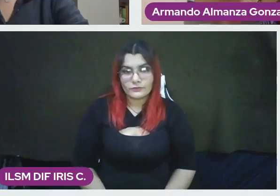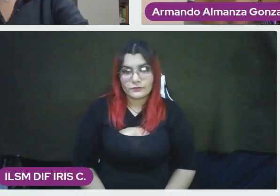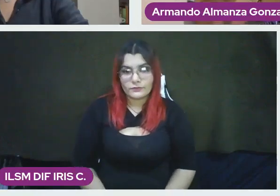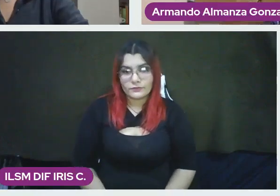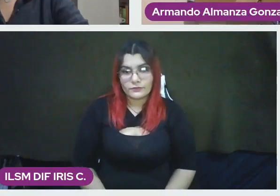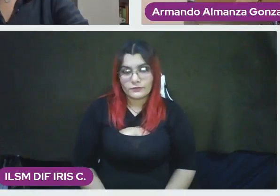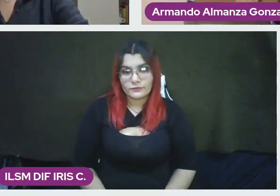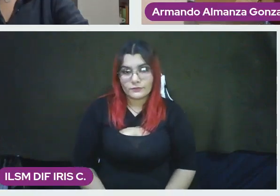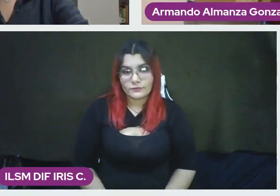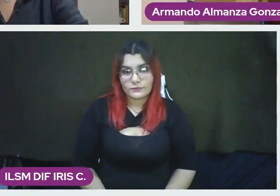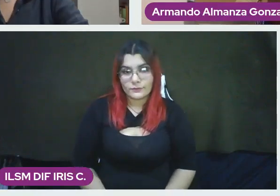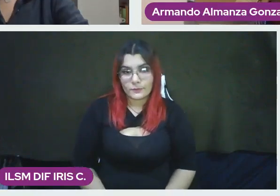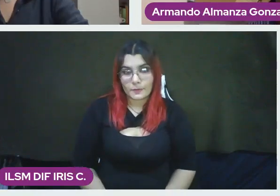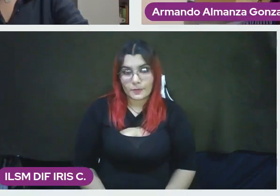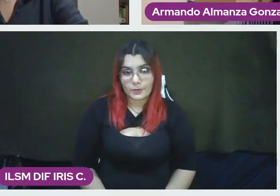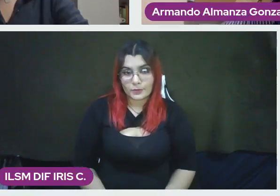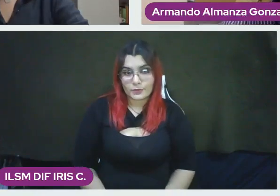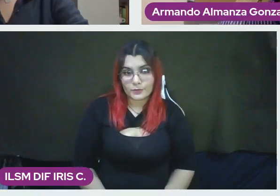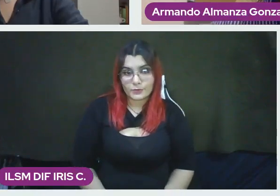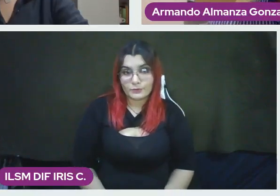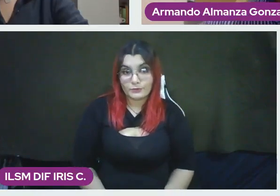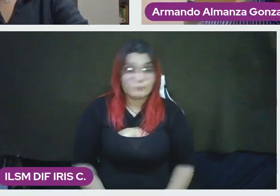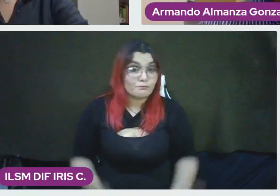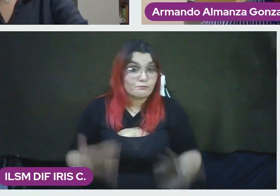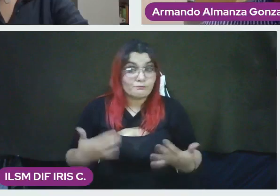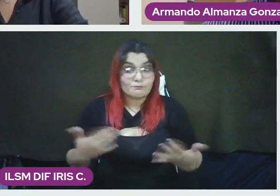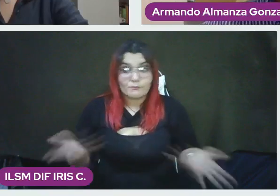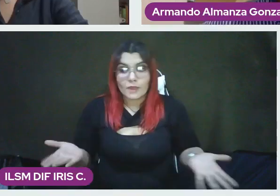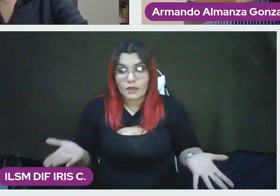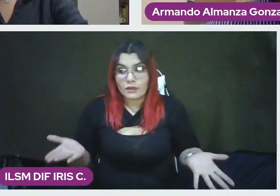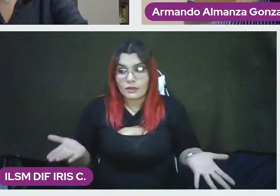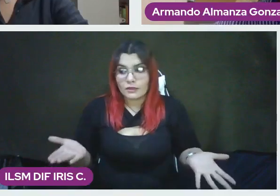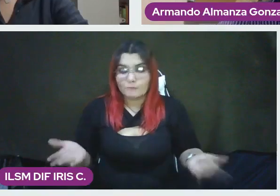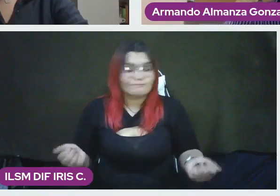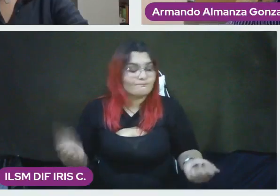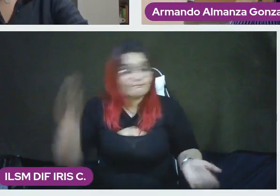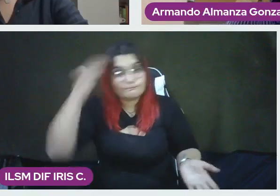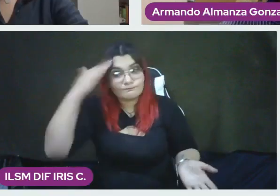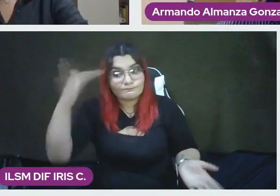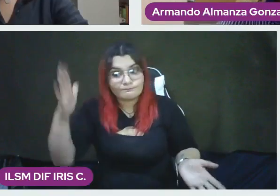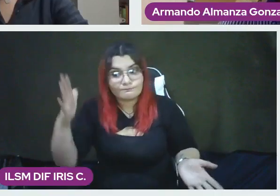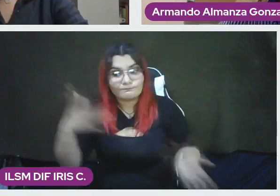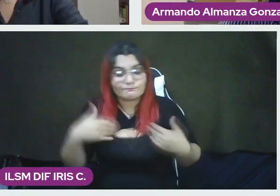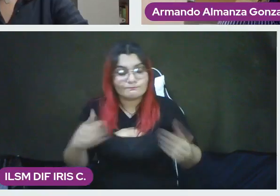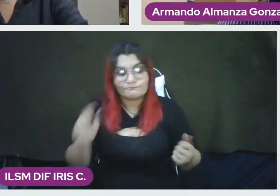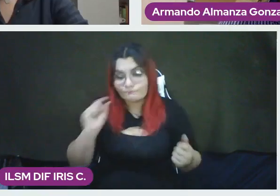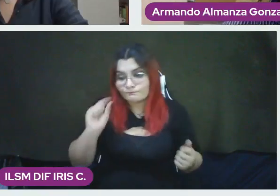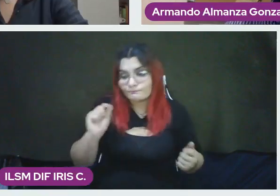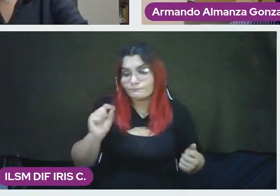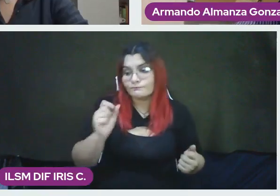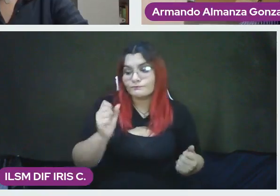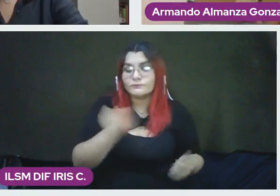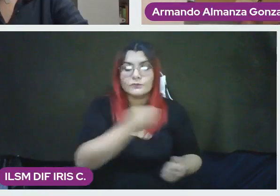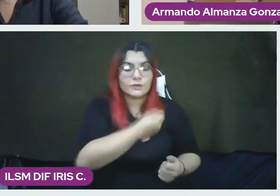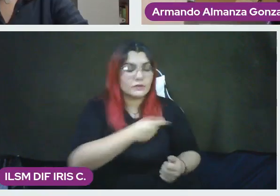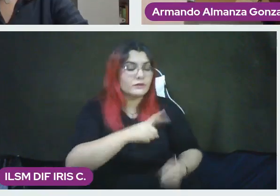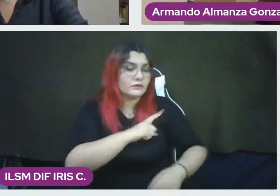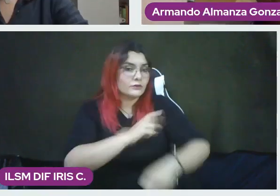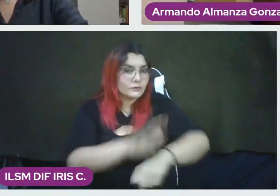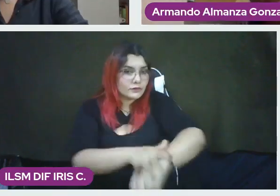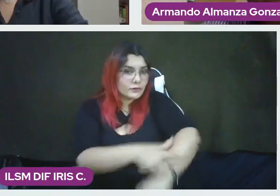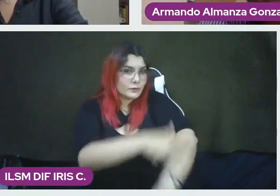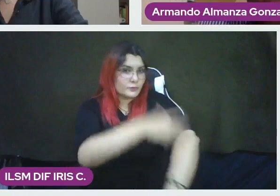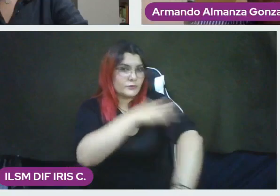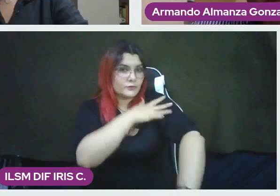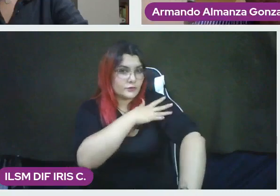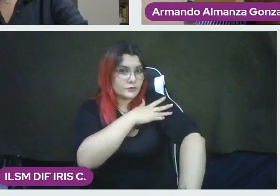No sé si con todo lo que acabo de decir, la salud mental fue en decremento o estuvo en ayuda.